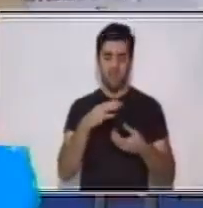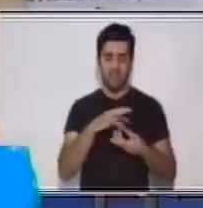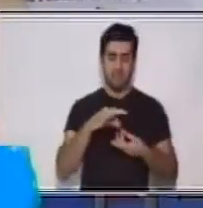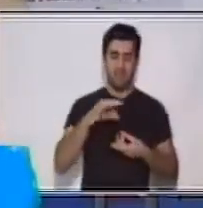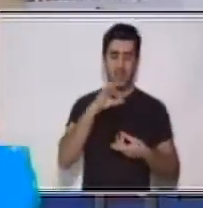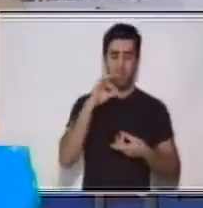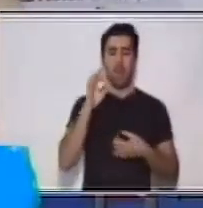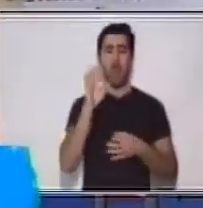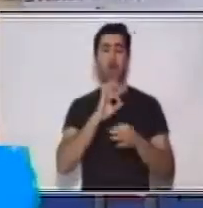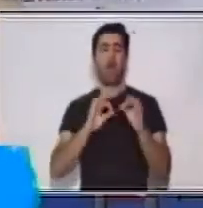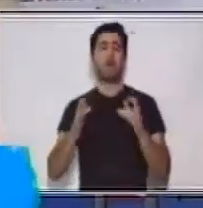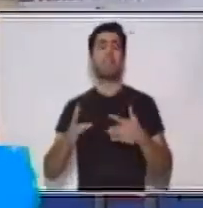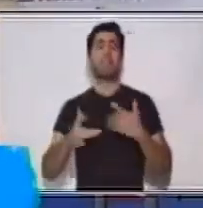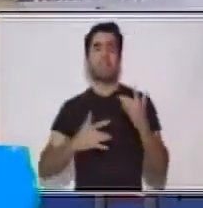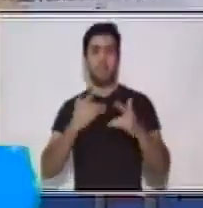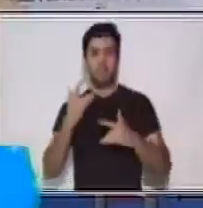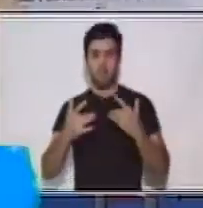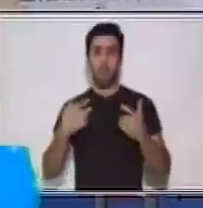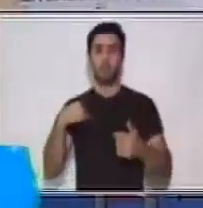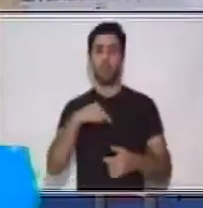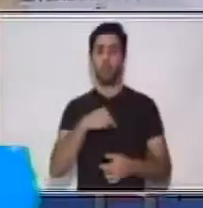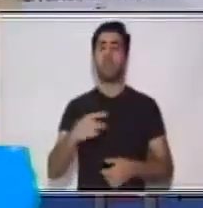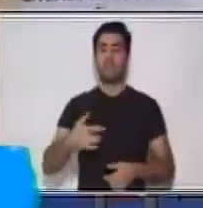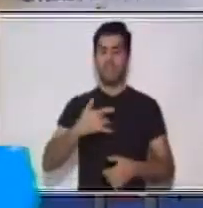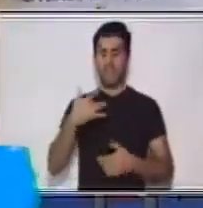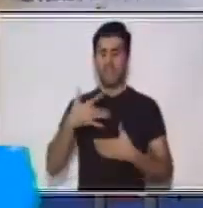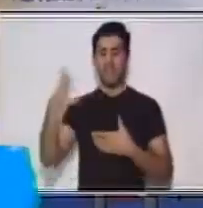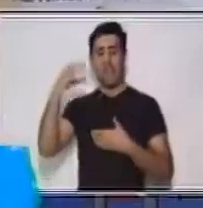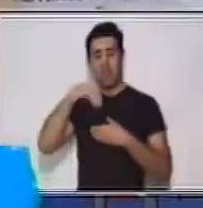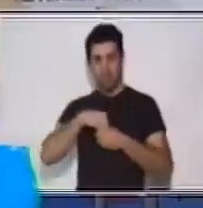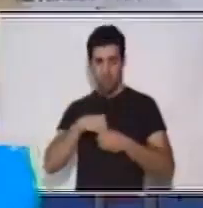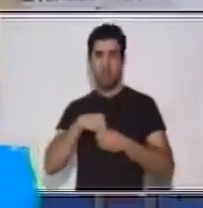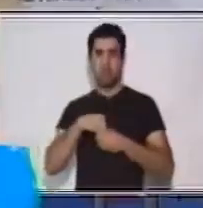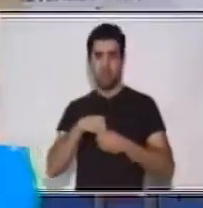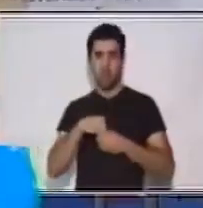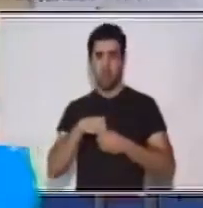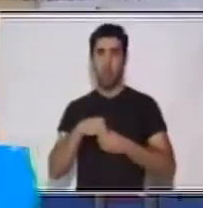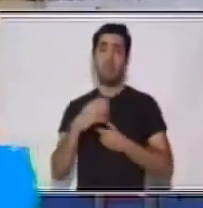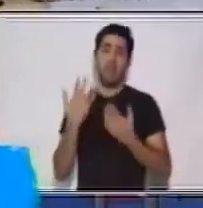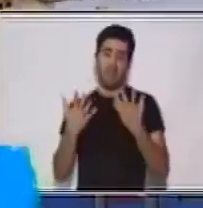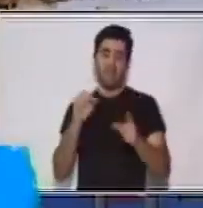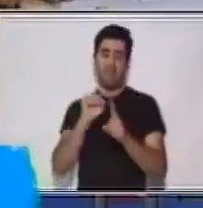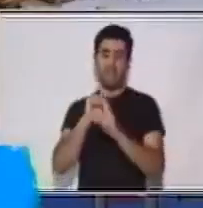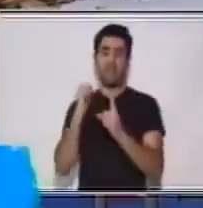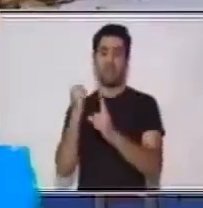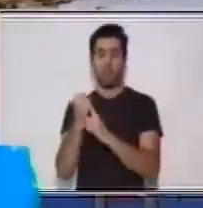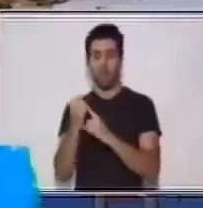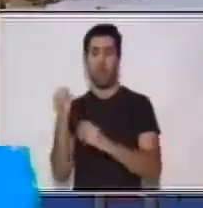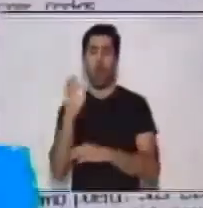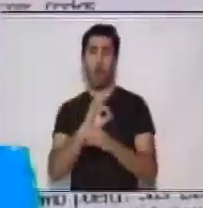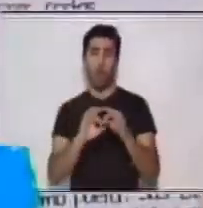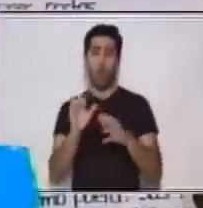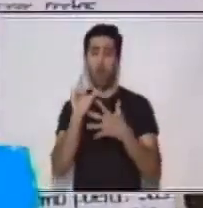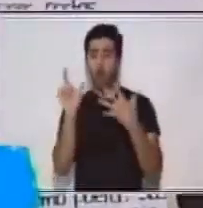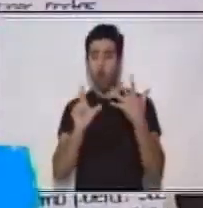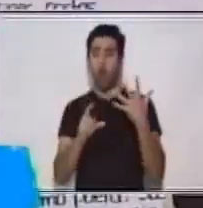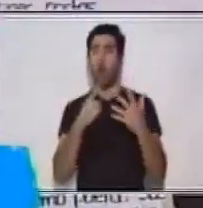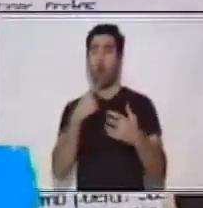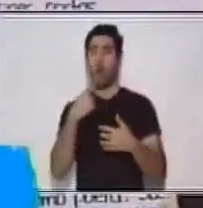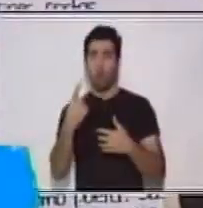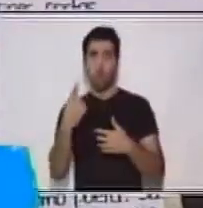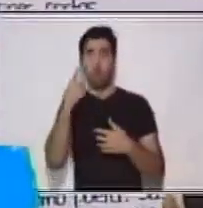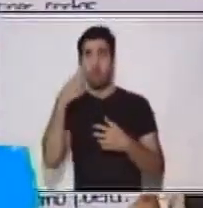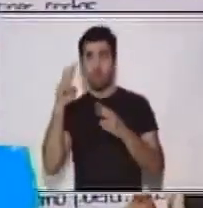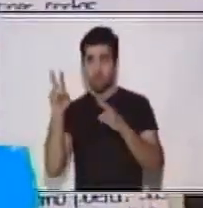que experimentamos de manera emocional y significativa ante una situación o una realidad. La mayoría